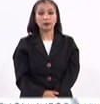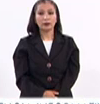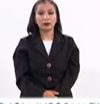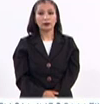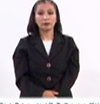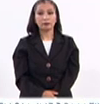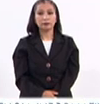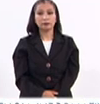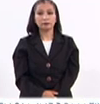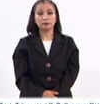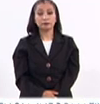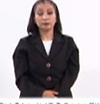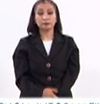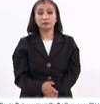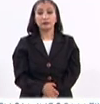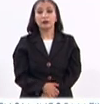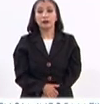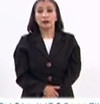Esto se le debe